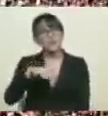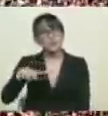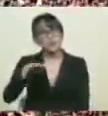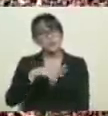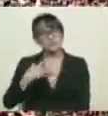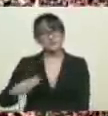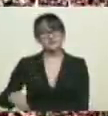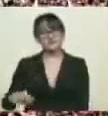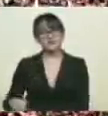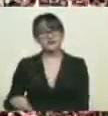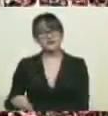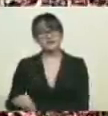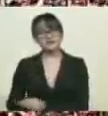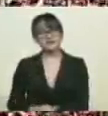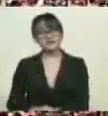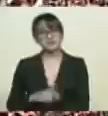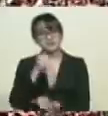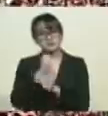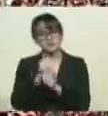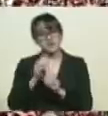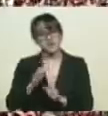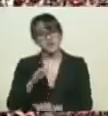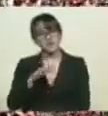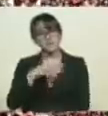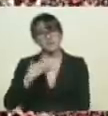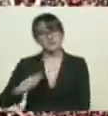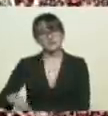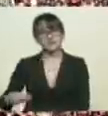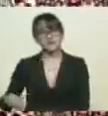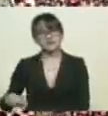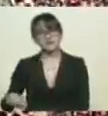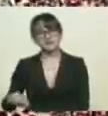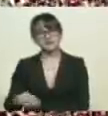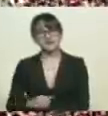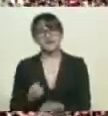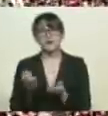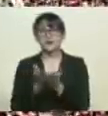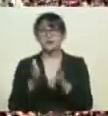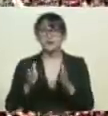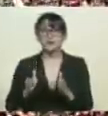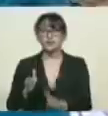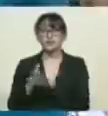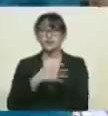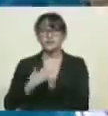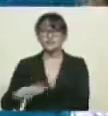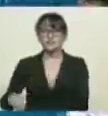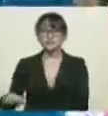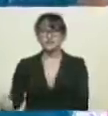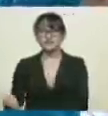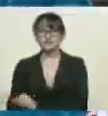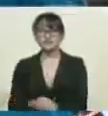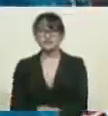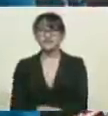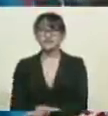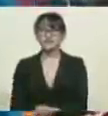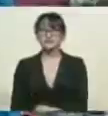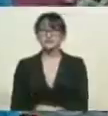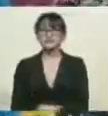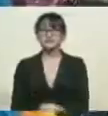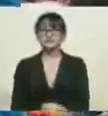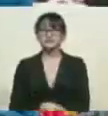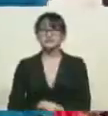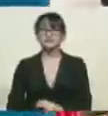presidente, a la clase obrera presidente, a los estudiantes presidente.